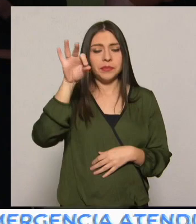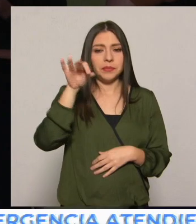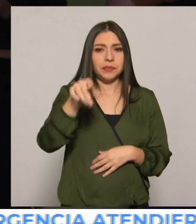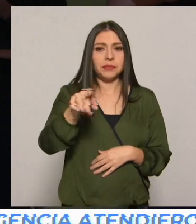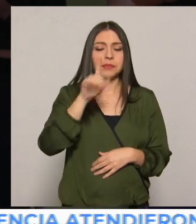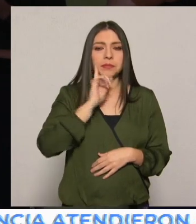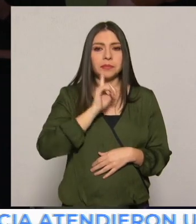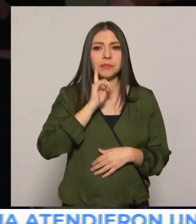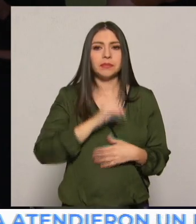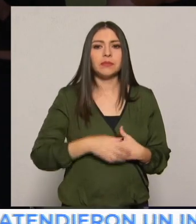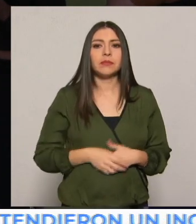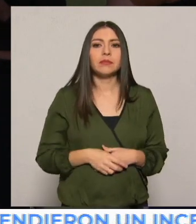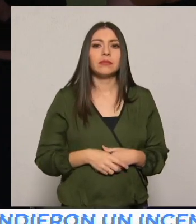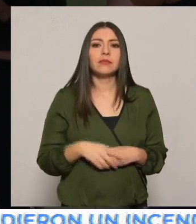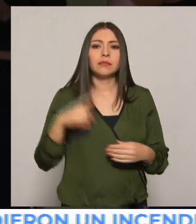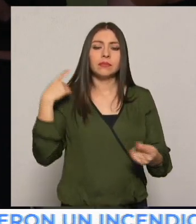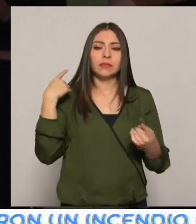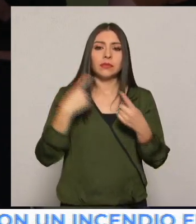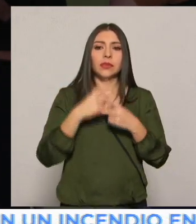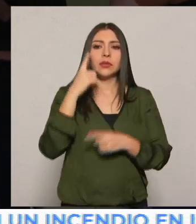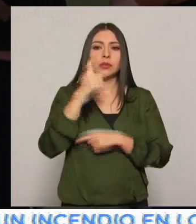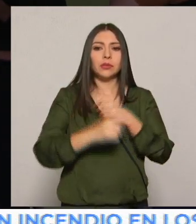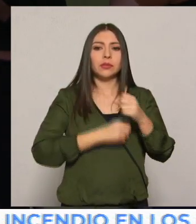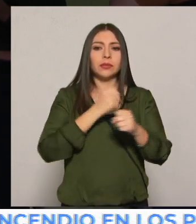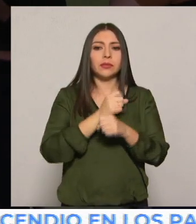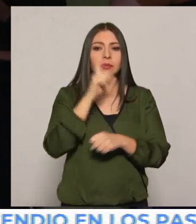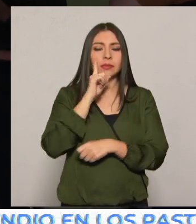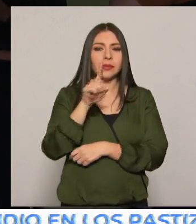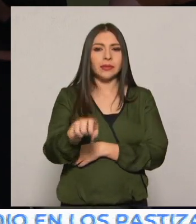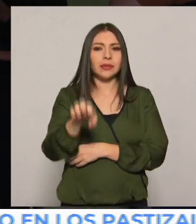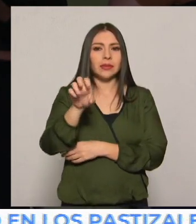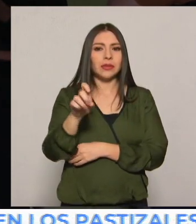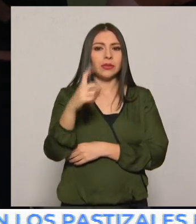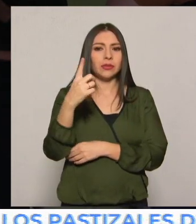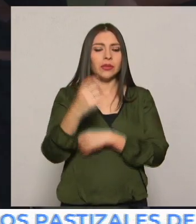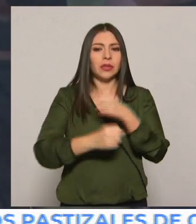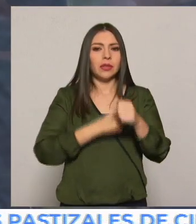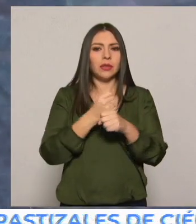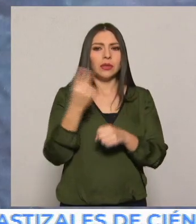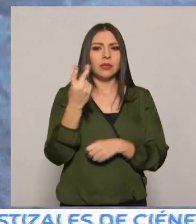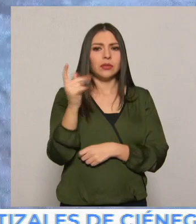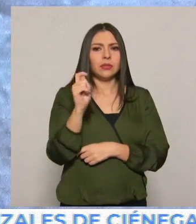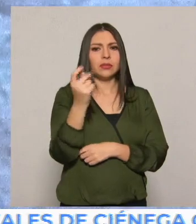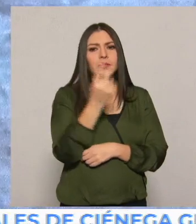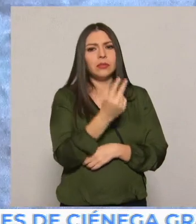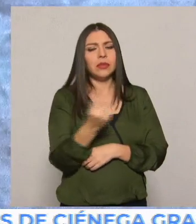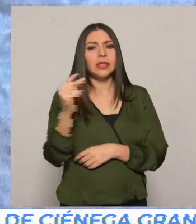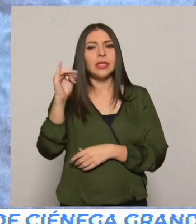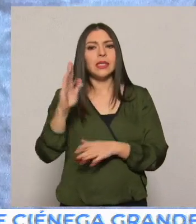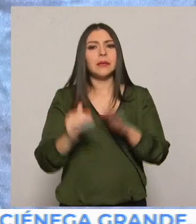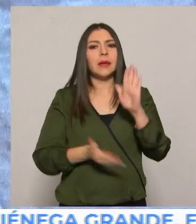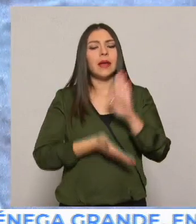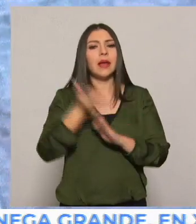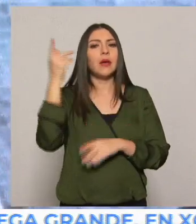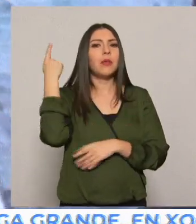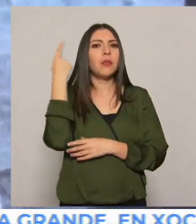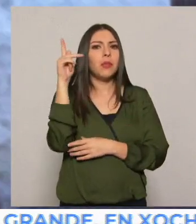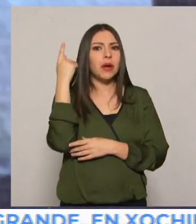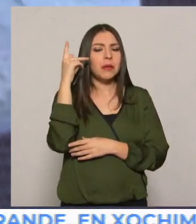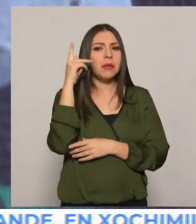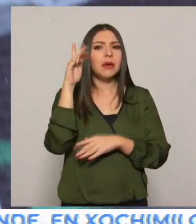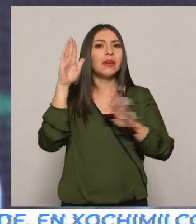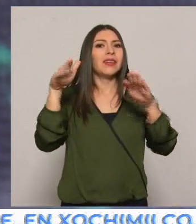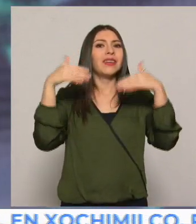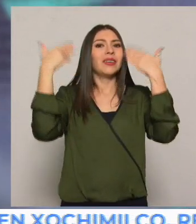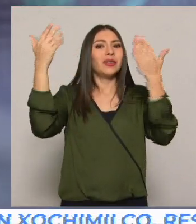Ya transcurrió un año desde que Natalie, de 31 años, salió de su casa con su pareja. Presuntamente se dirigían a Puebla. Sin embargo, nunca